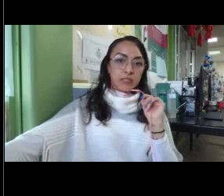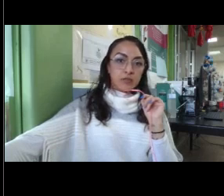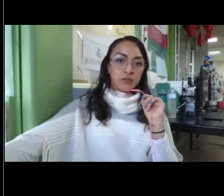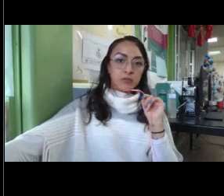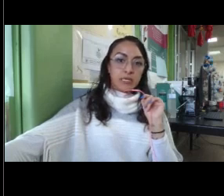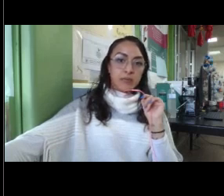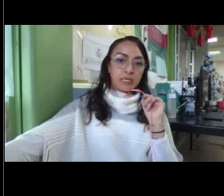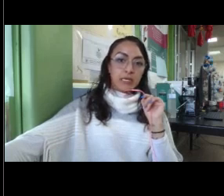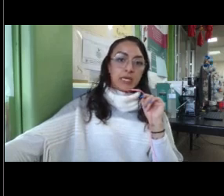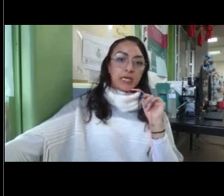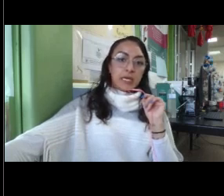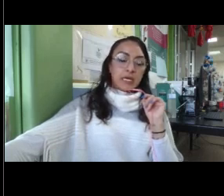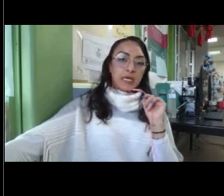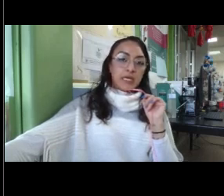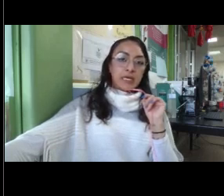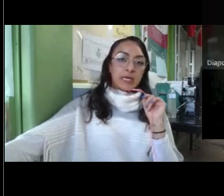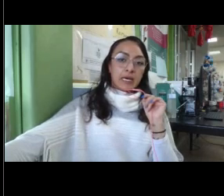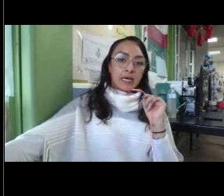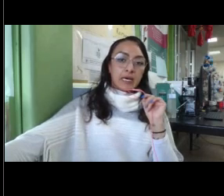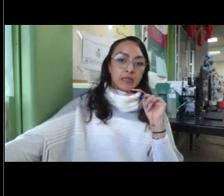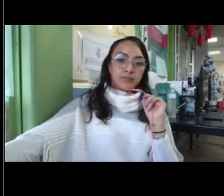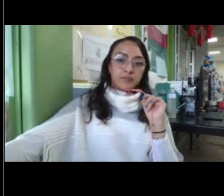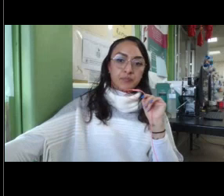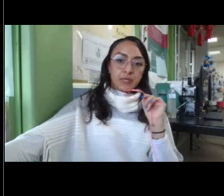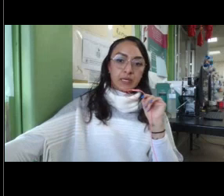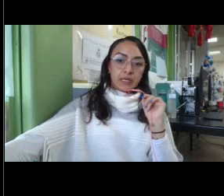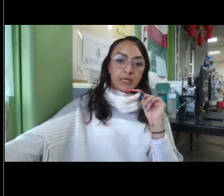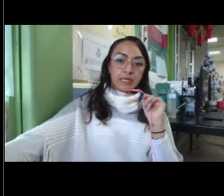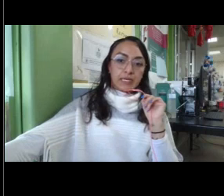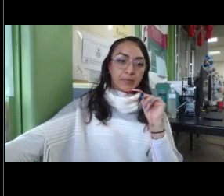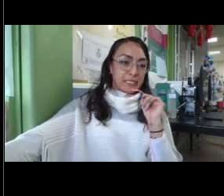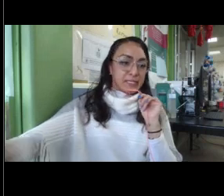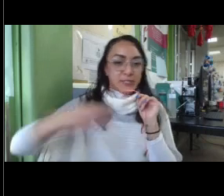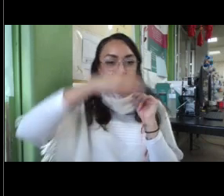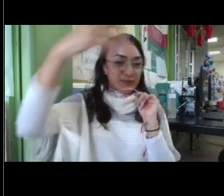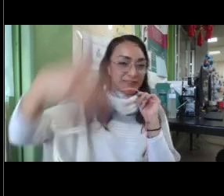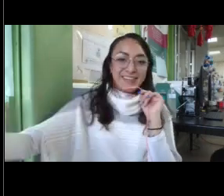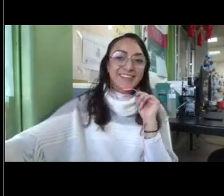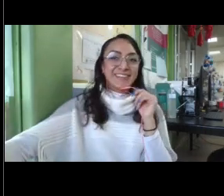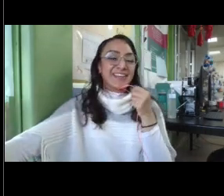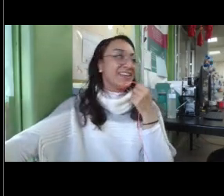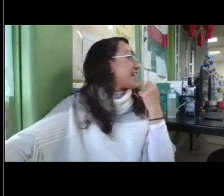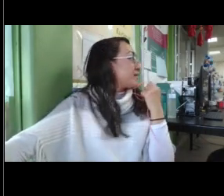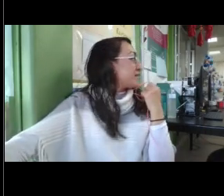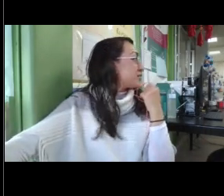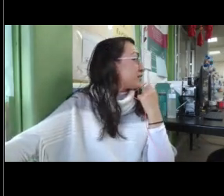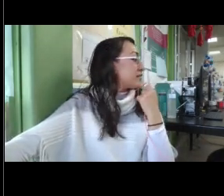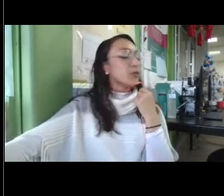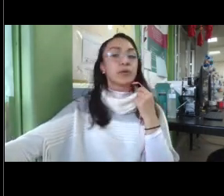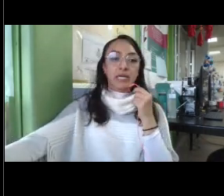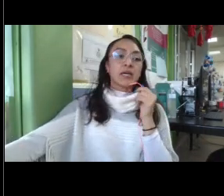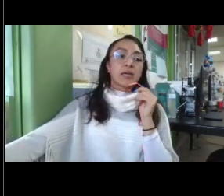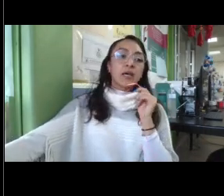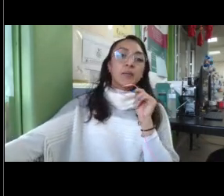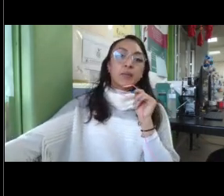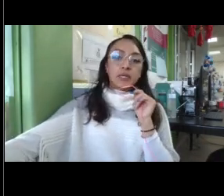algunos compañeros nos van a ver en la repetición de la grabación del